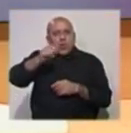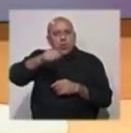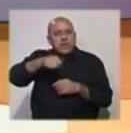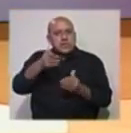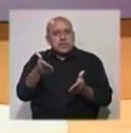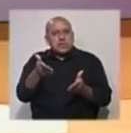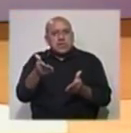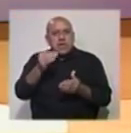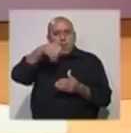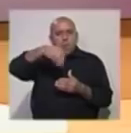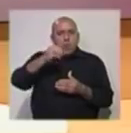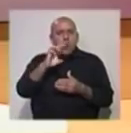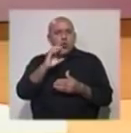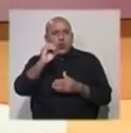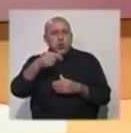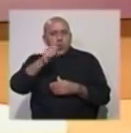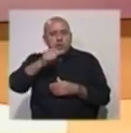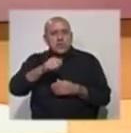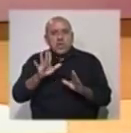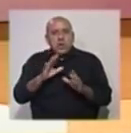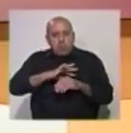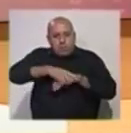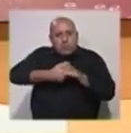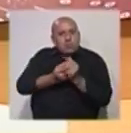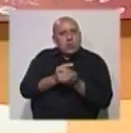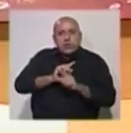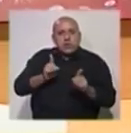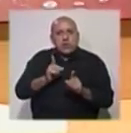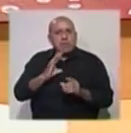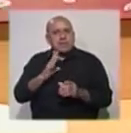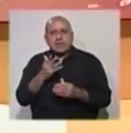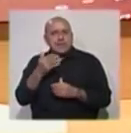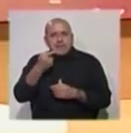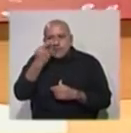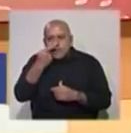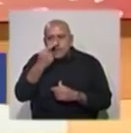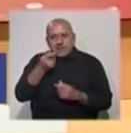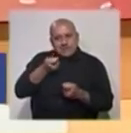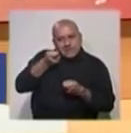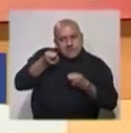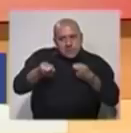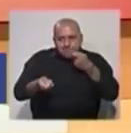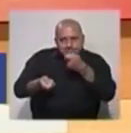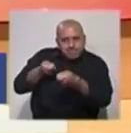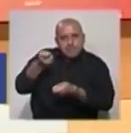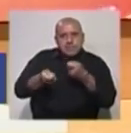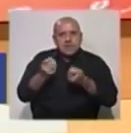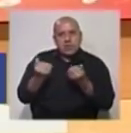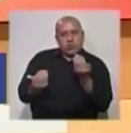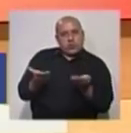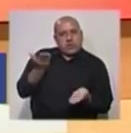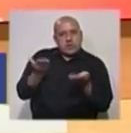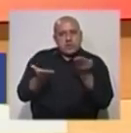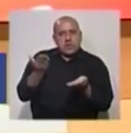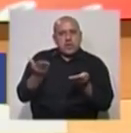un inquisidor y no parece alguien que está instruyendo una causa. Parece alguien que está administrando justicia, cuando